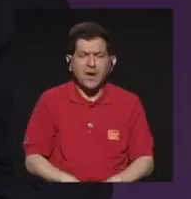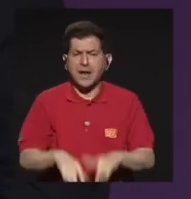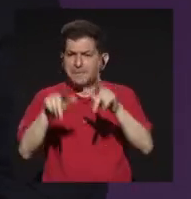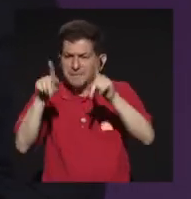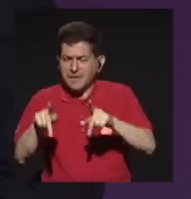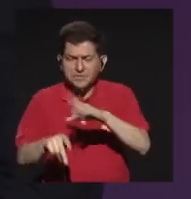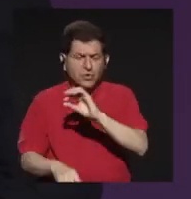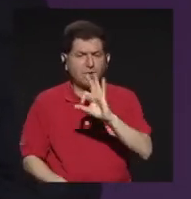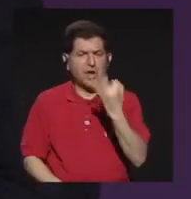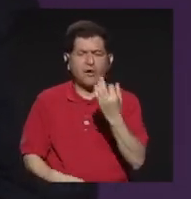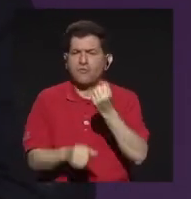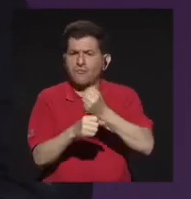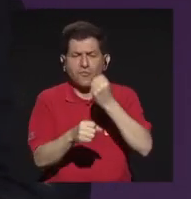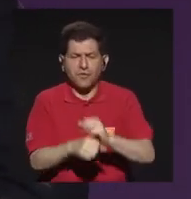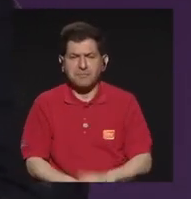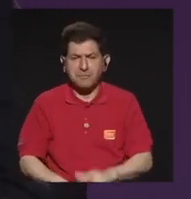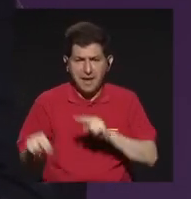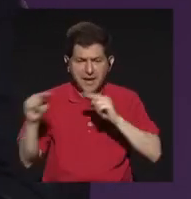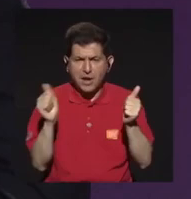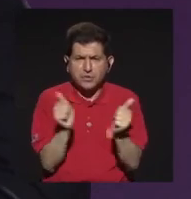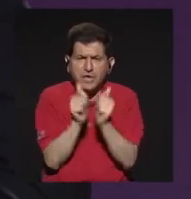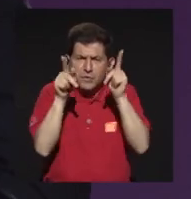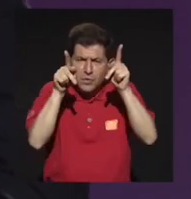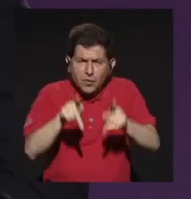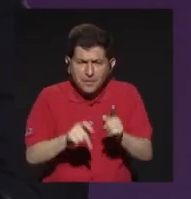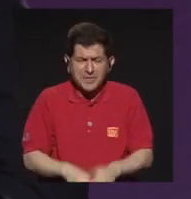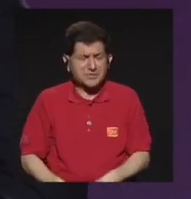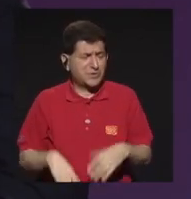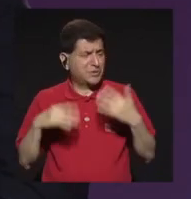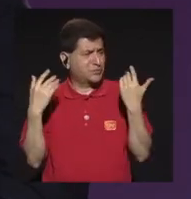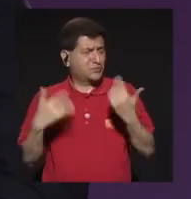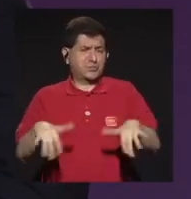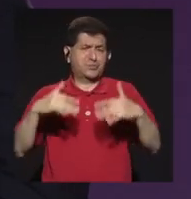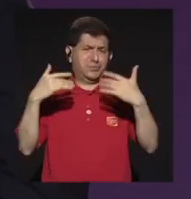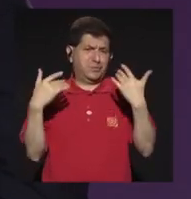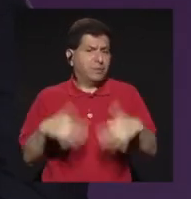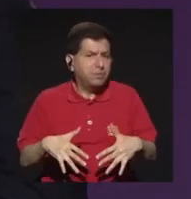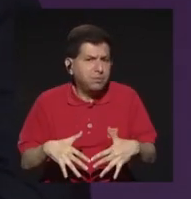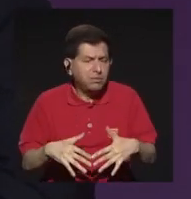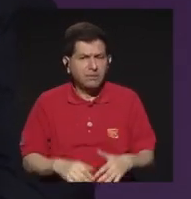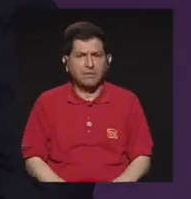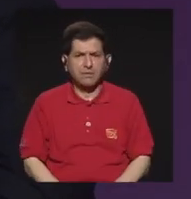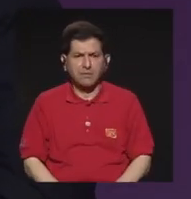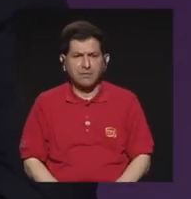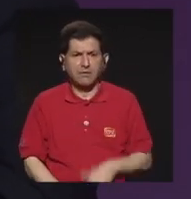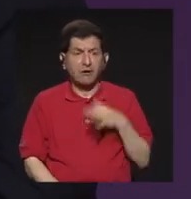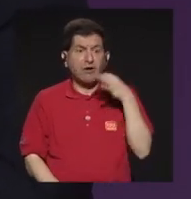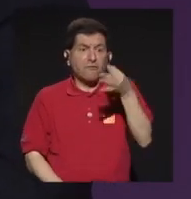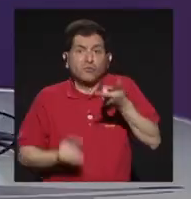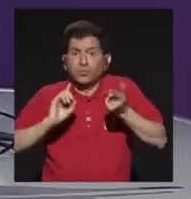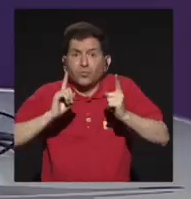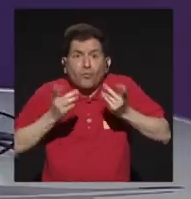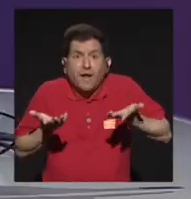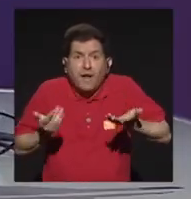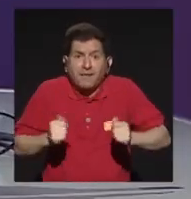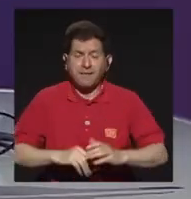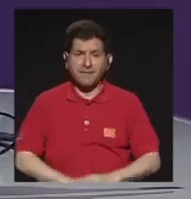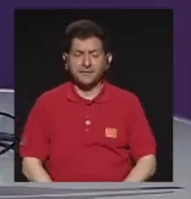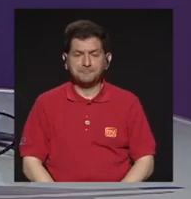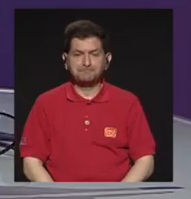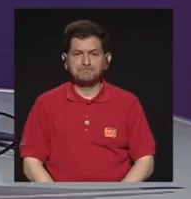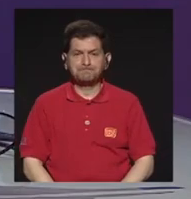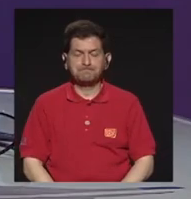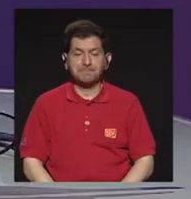operación de una trata de personas desatada cuál es el panorama que vemos sí